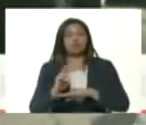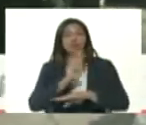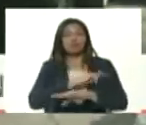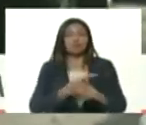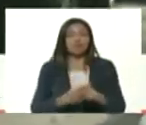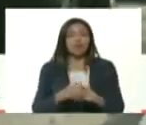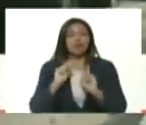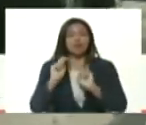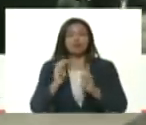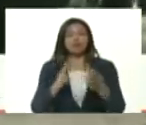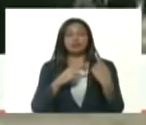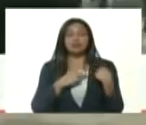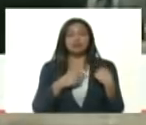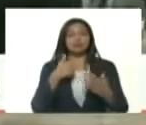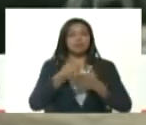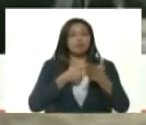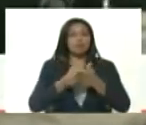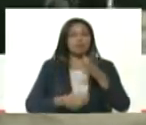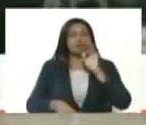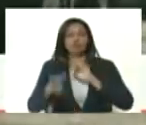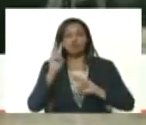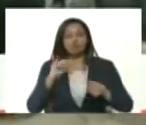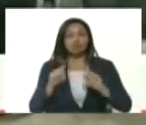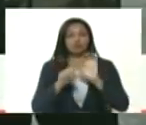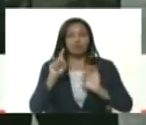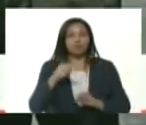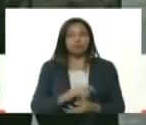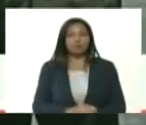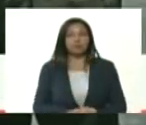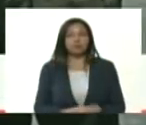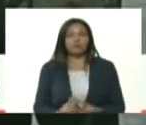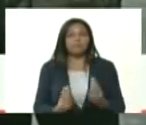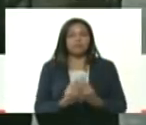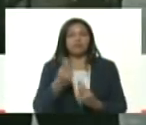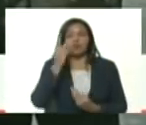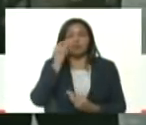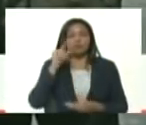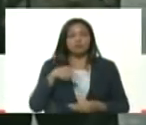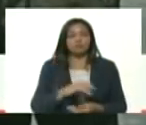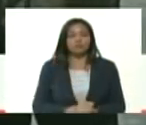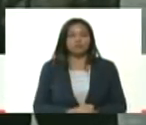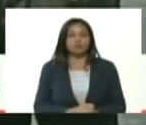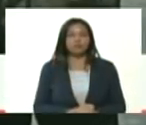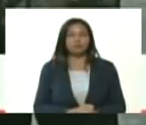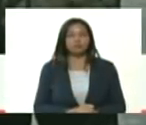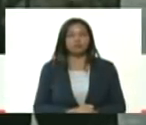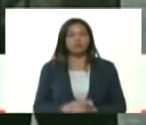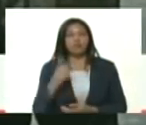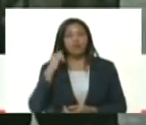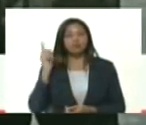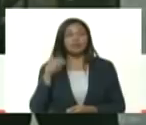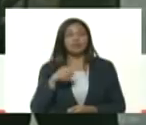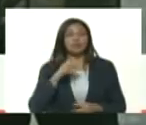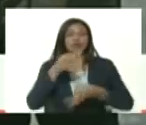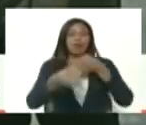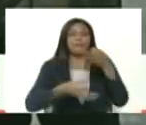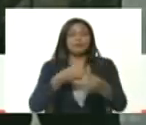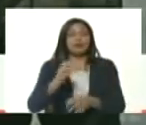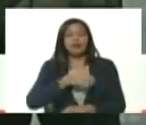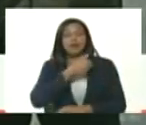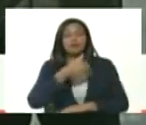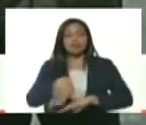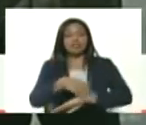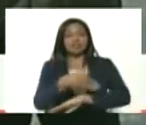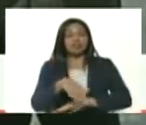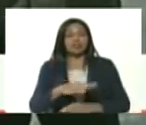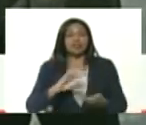tarea empeñada haciendo la desinfección. Me acompaña el señor Carmelo Meléndez y la doctora Eraí, quienes nos van a explicar, la jefe de calle